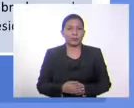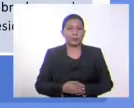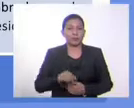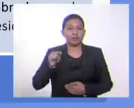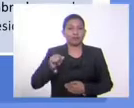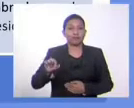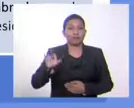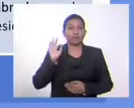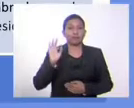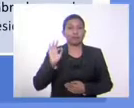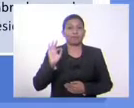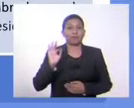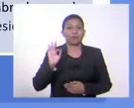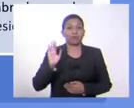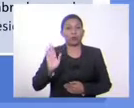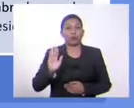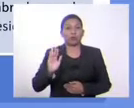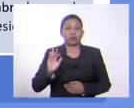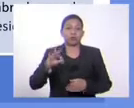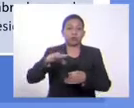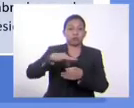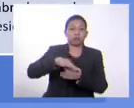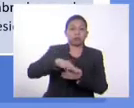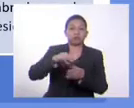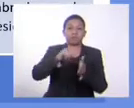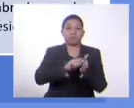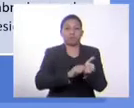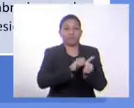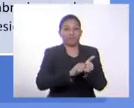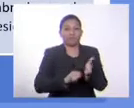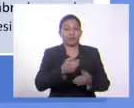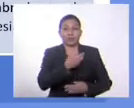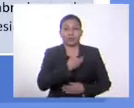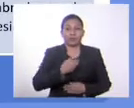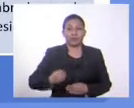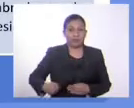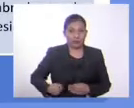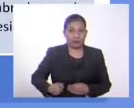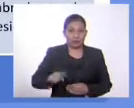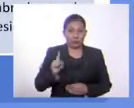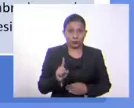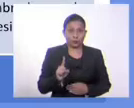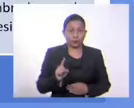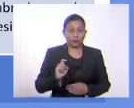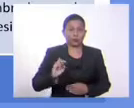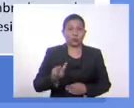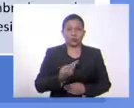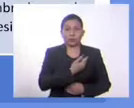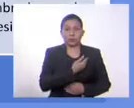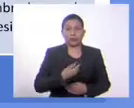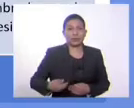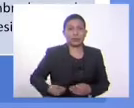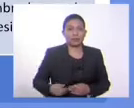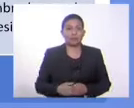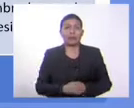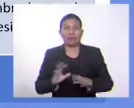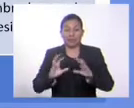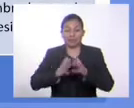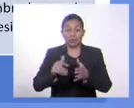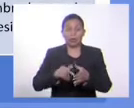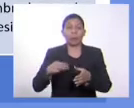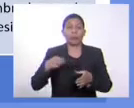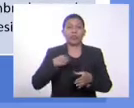vicepresidente, como lo pueden ver. En el caso del Consejo de Ministros, este es nombrado por el presidente de la